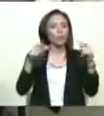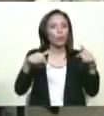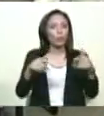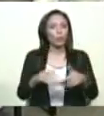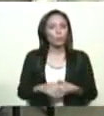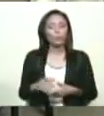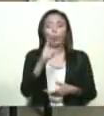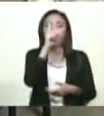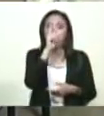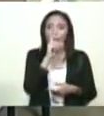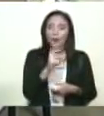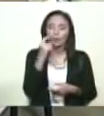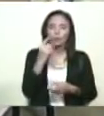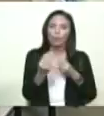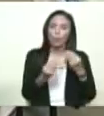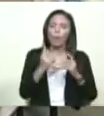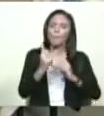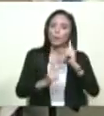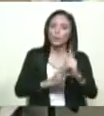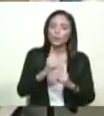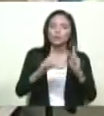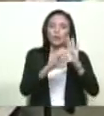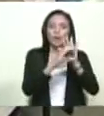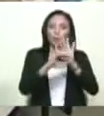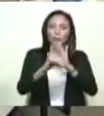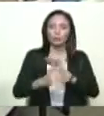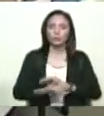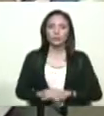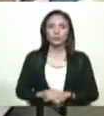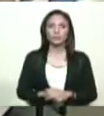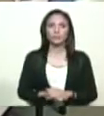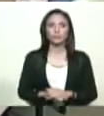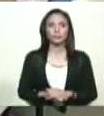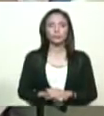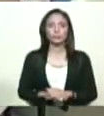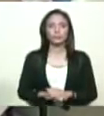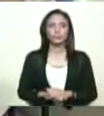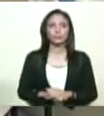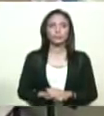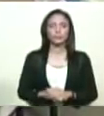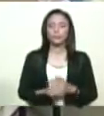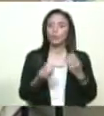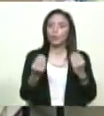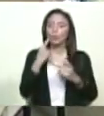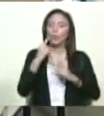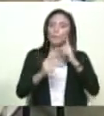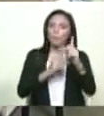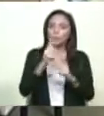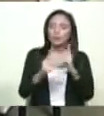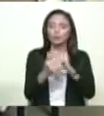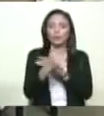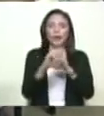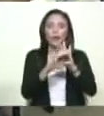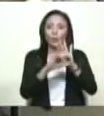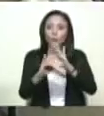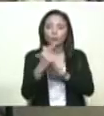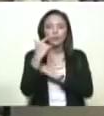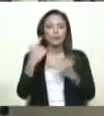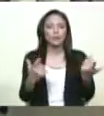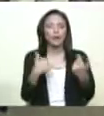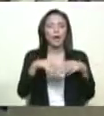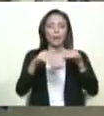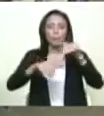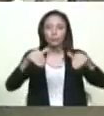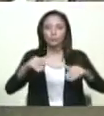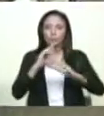un año de aquel proceso popular constituyente el producto de ese proceso popular constituyente nosotros